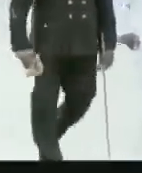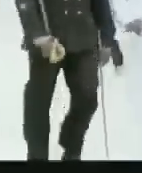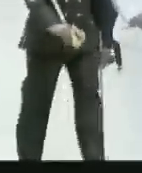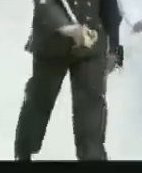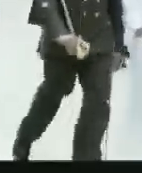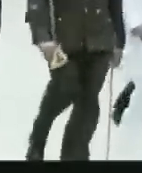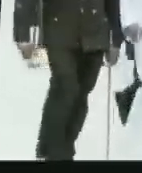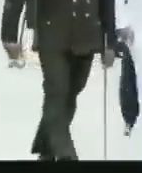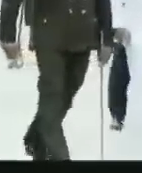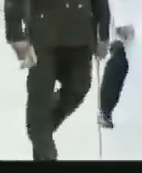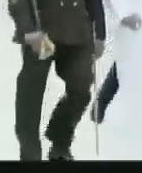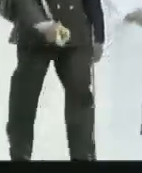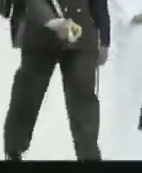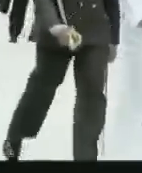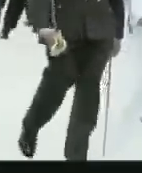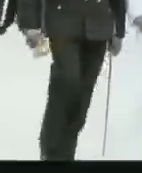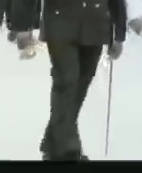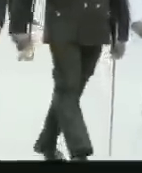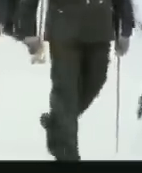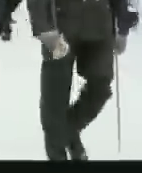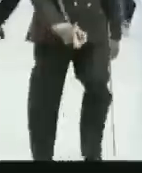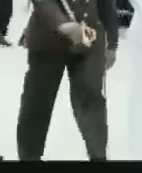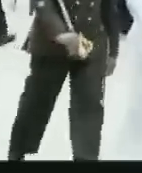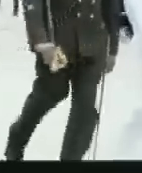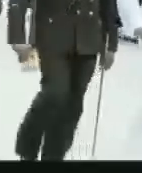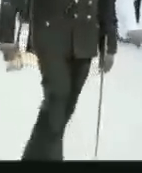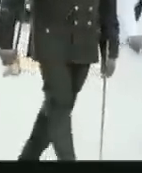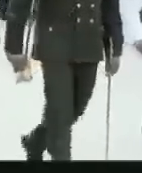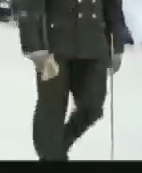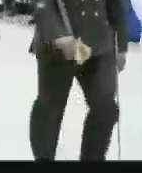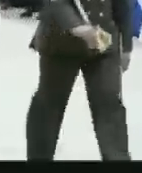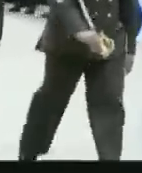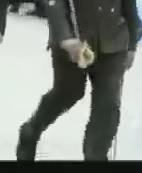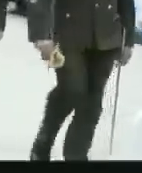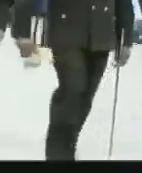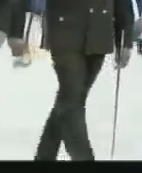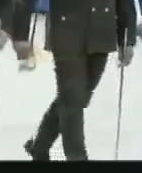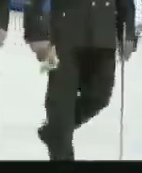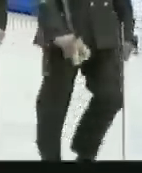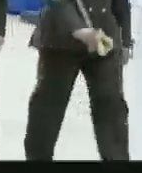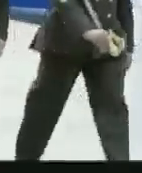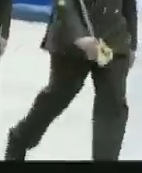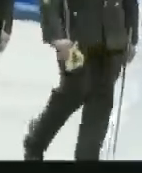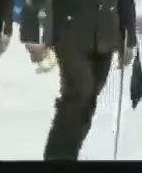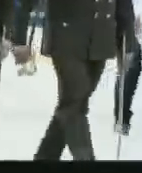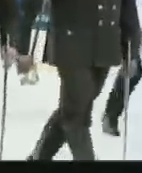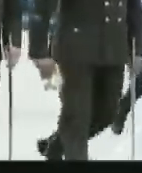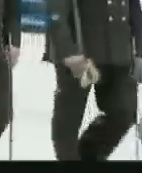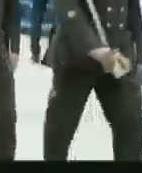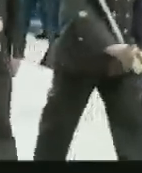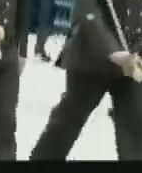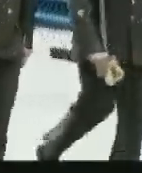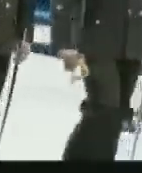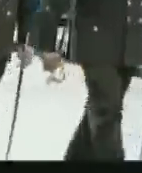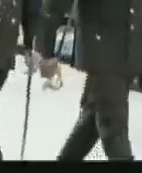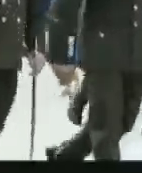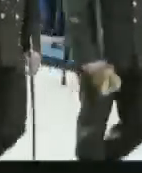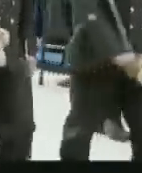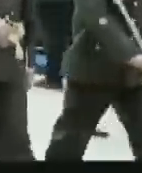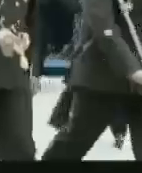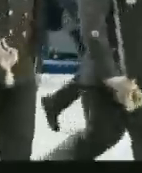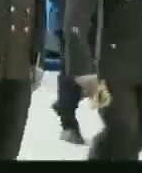independencia de Venezuela. ¡Que viva la gloriosa Fuerza Armada Nacional Bolivariana! Por ello, ha instado el jefe de